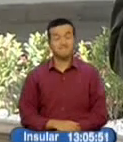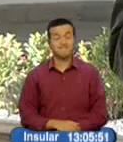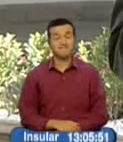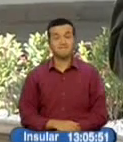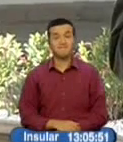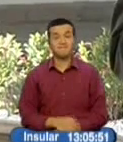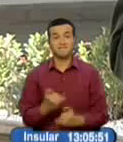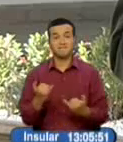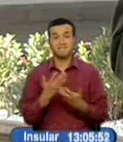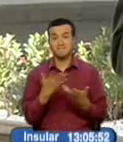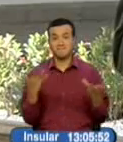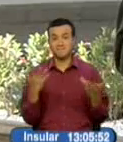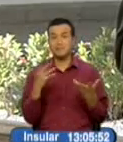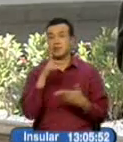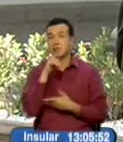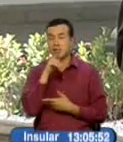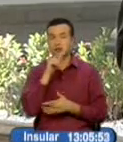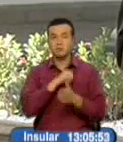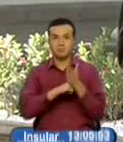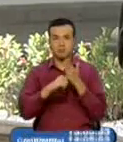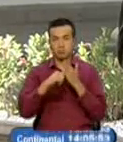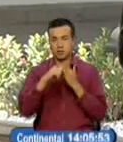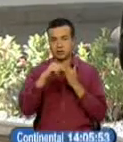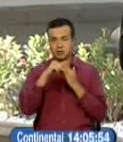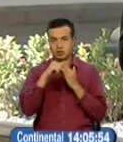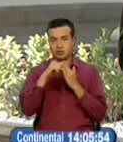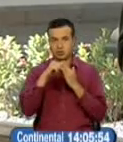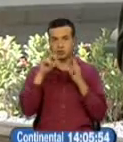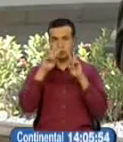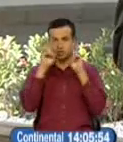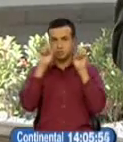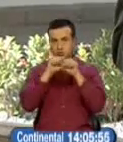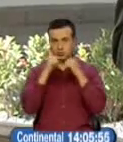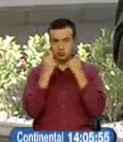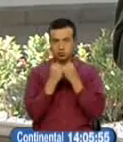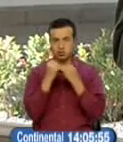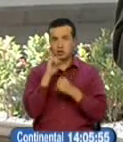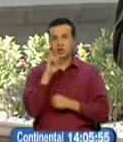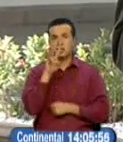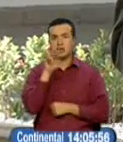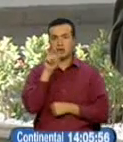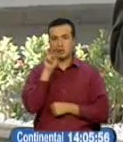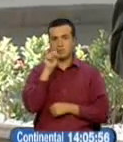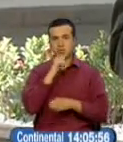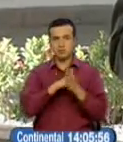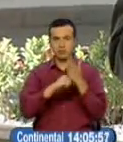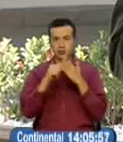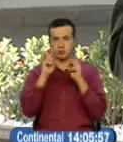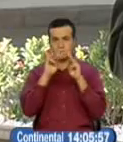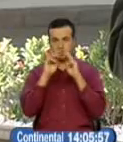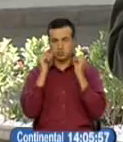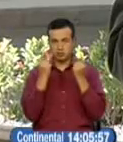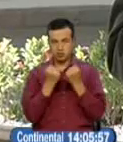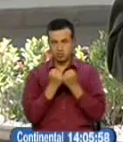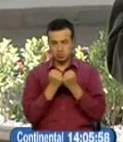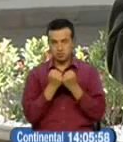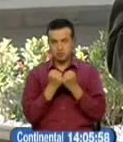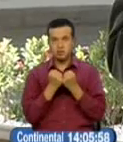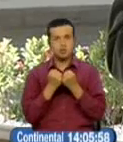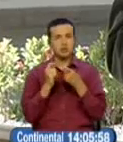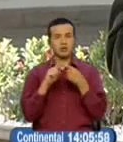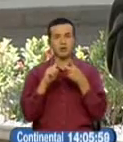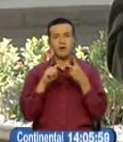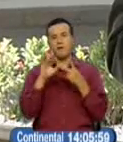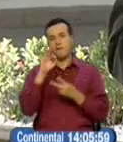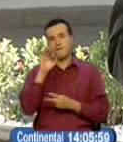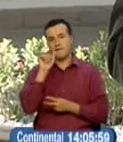Acompañan en este ágape los ministros que integran el Frente Social. Iván Espinel, ministro de Inclusión Económica y Social, al igual que